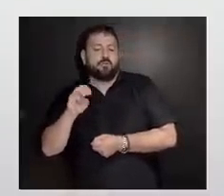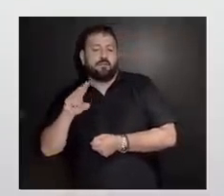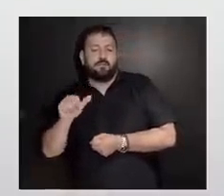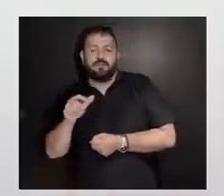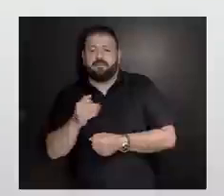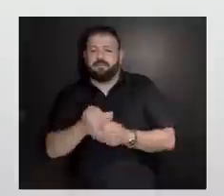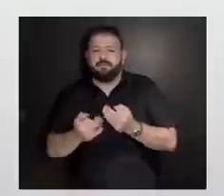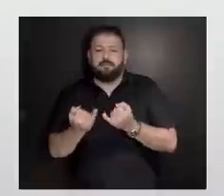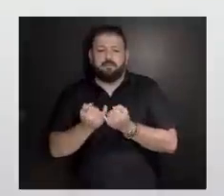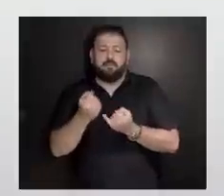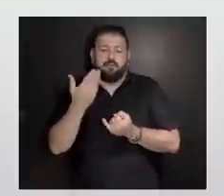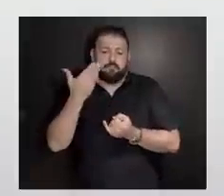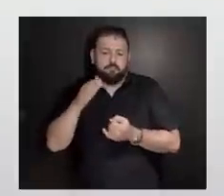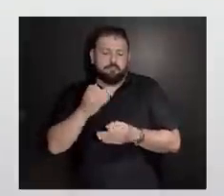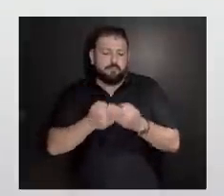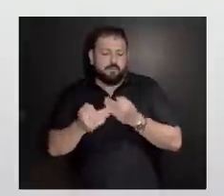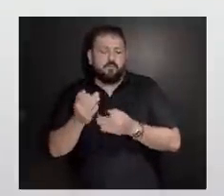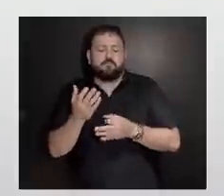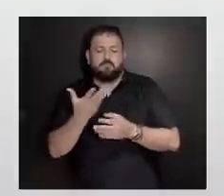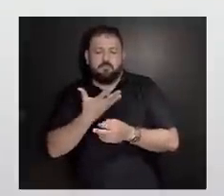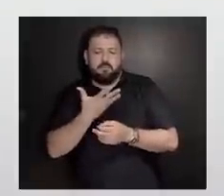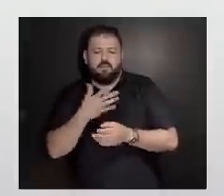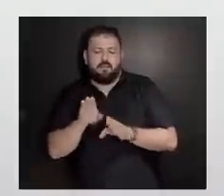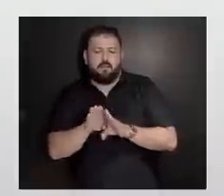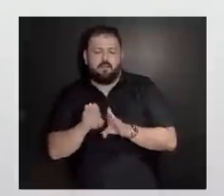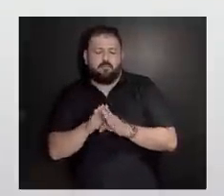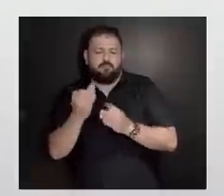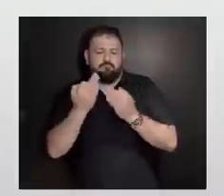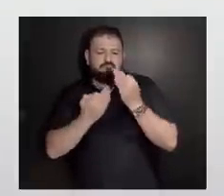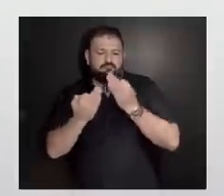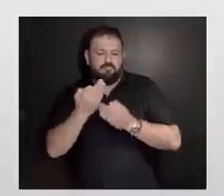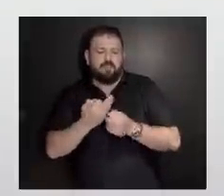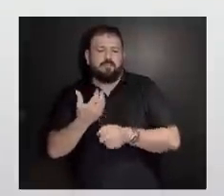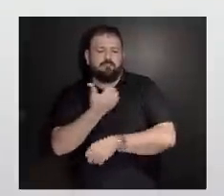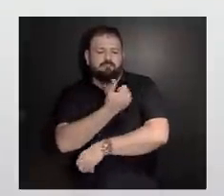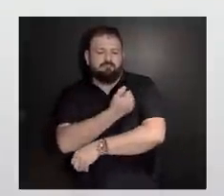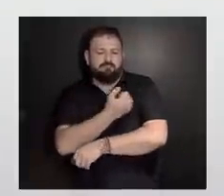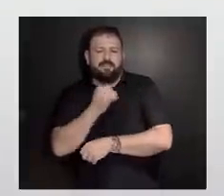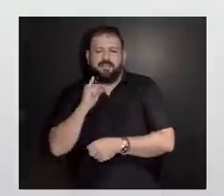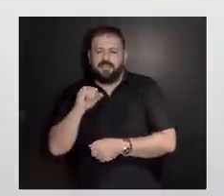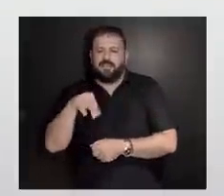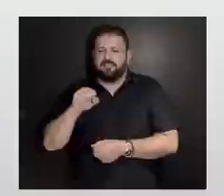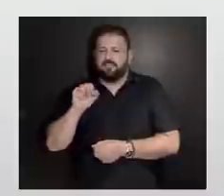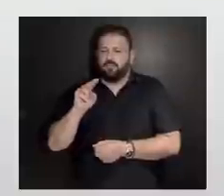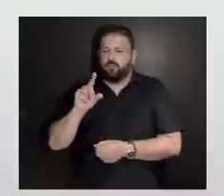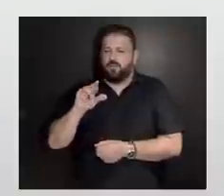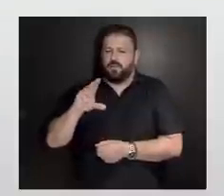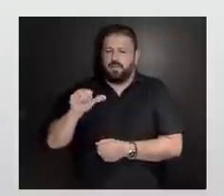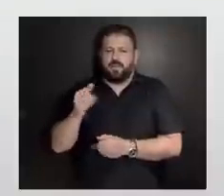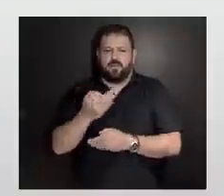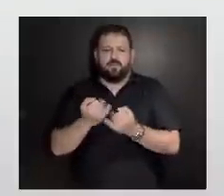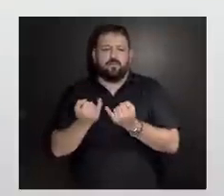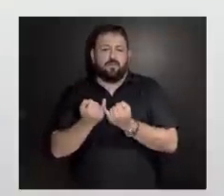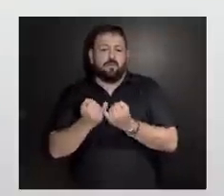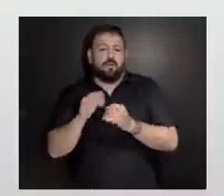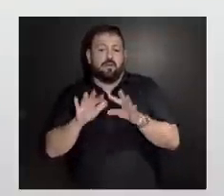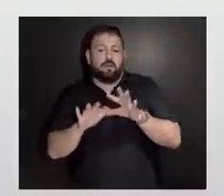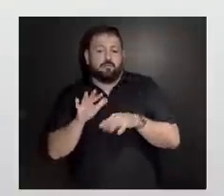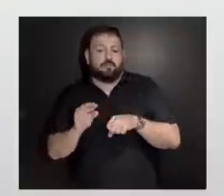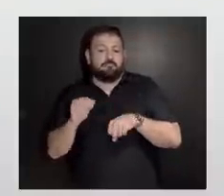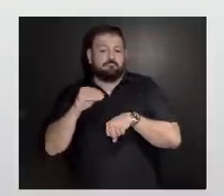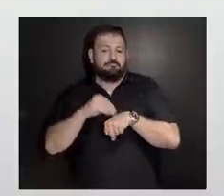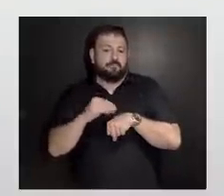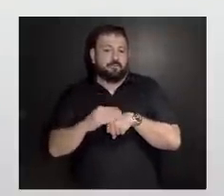están bajo algún tratamiento con insulina. Entonces, pues la hipoglucemia se produce porque estamos administrando más insulina de la que nuestro